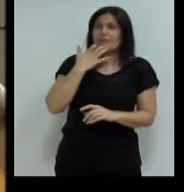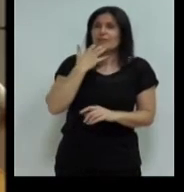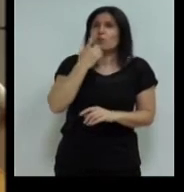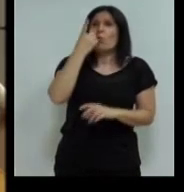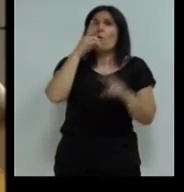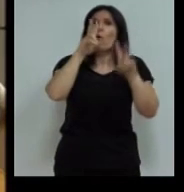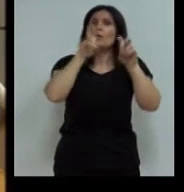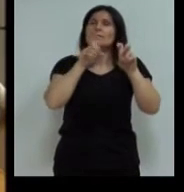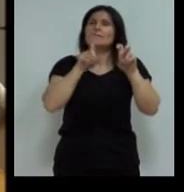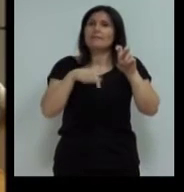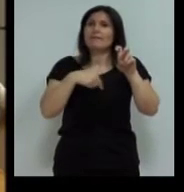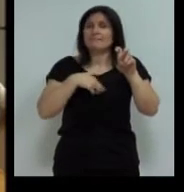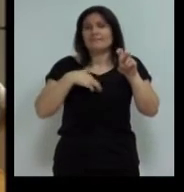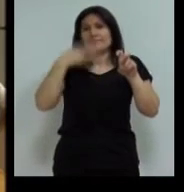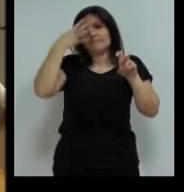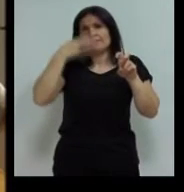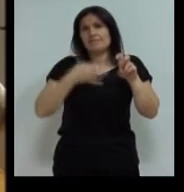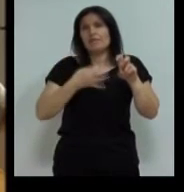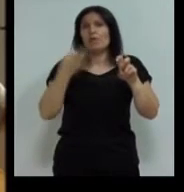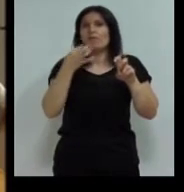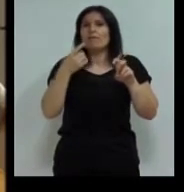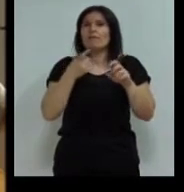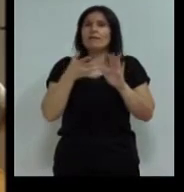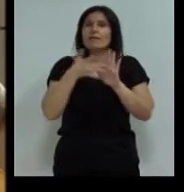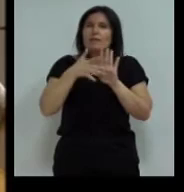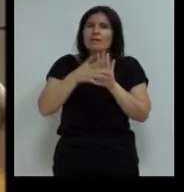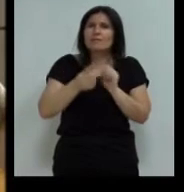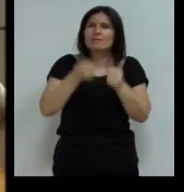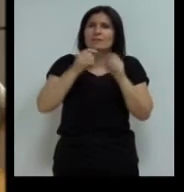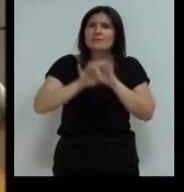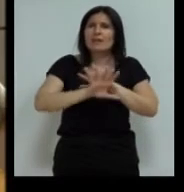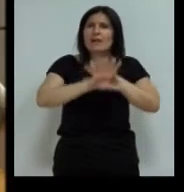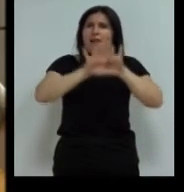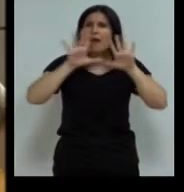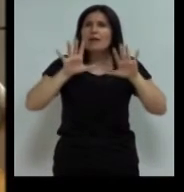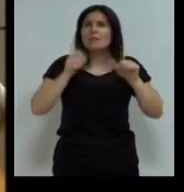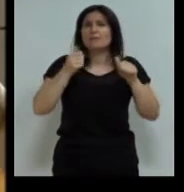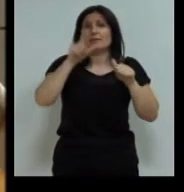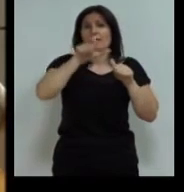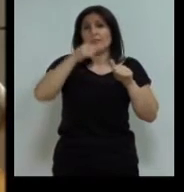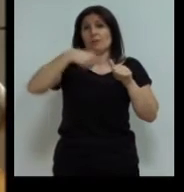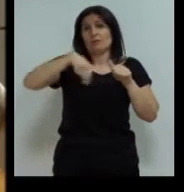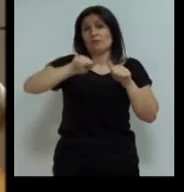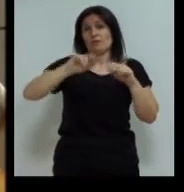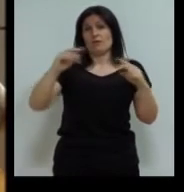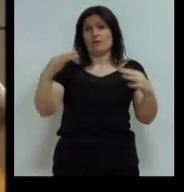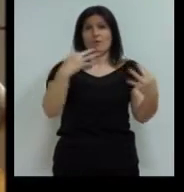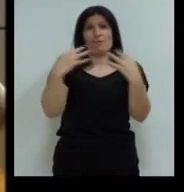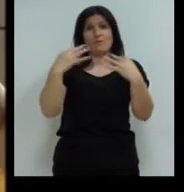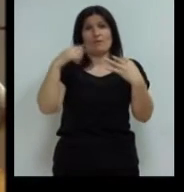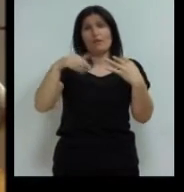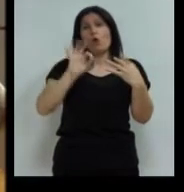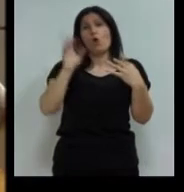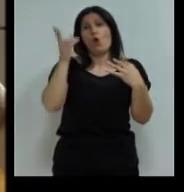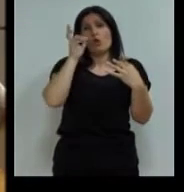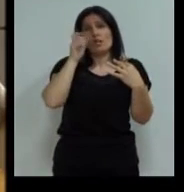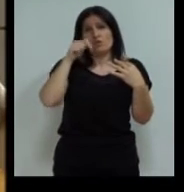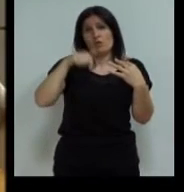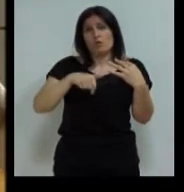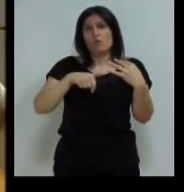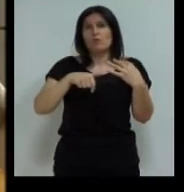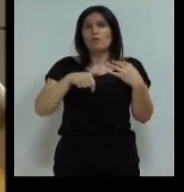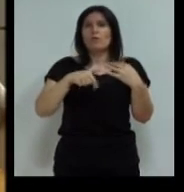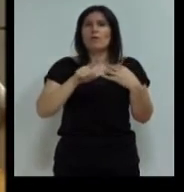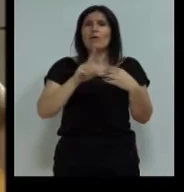tema que creo que también deberíamos de aclarar, más que nada para las personas que nos estén viendo u oyendo, la